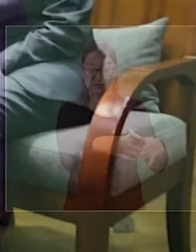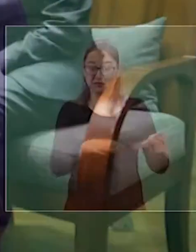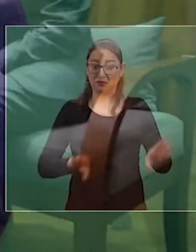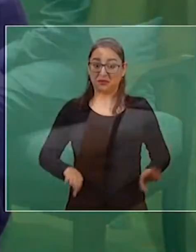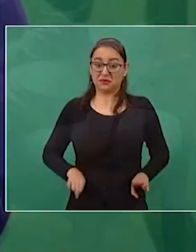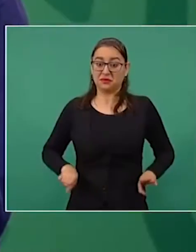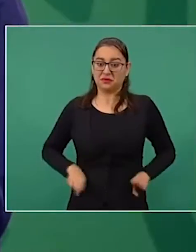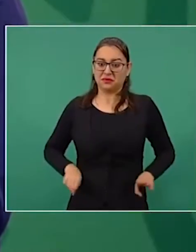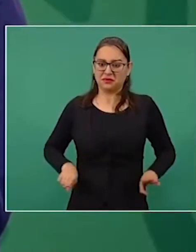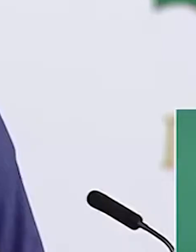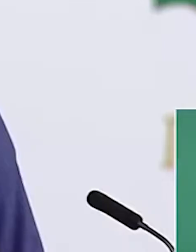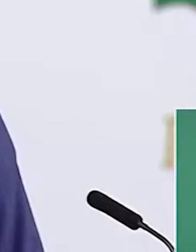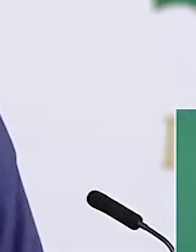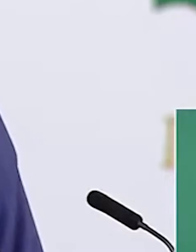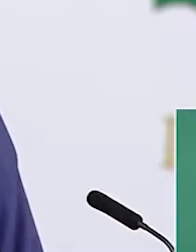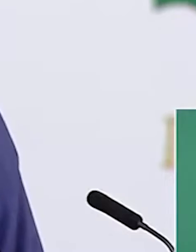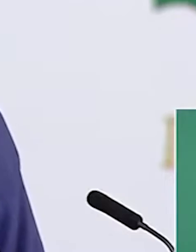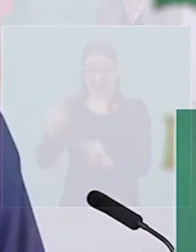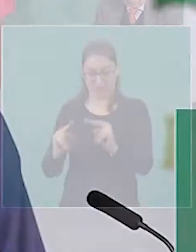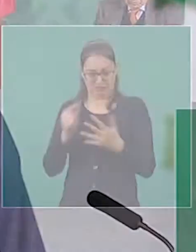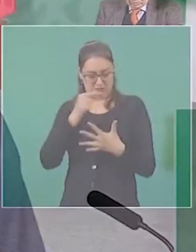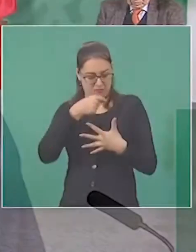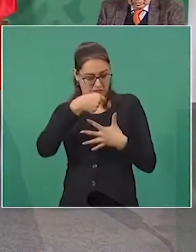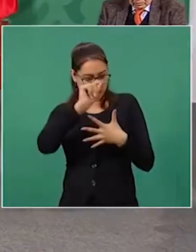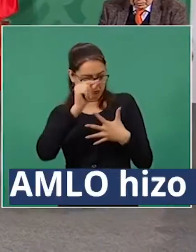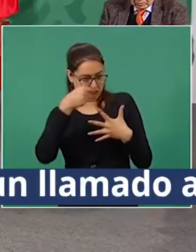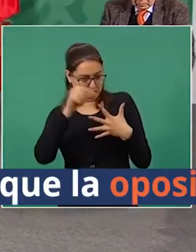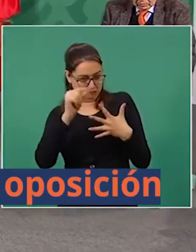pues muy negativa